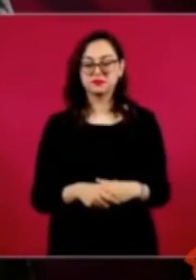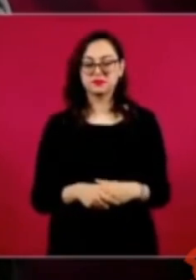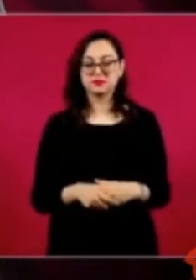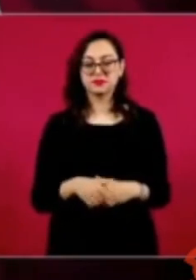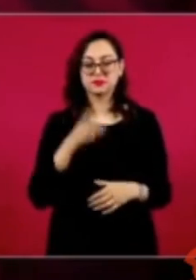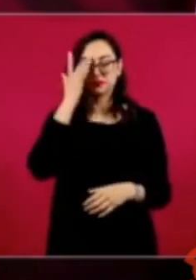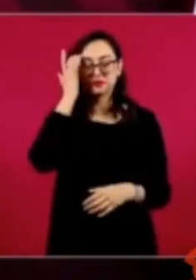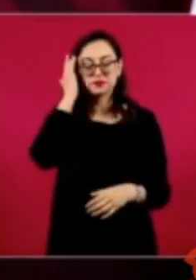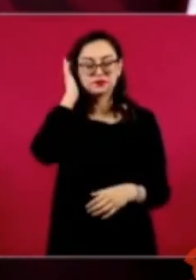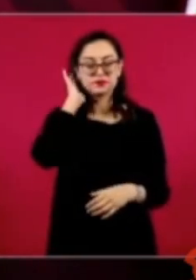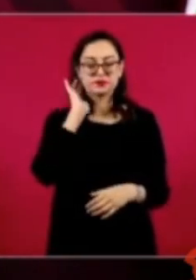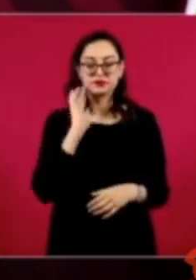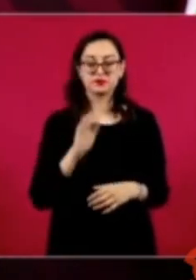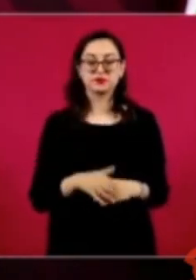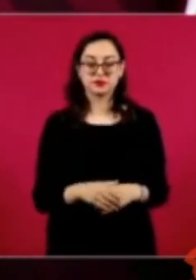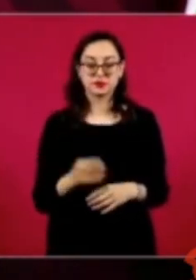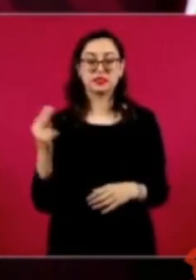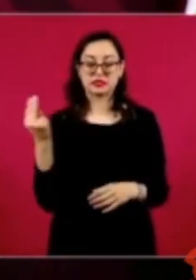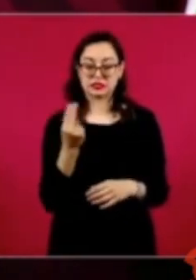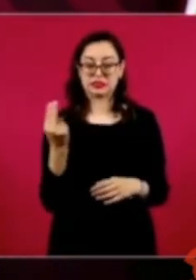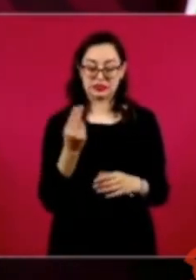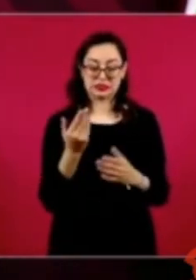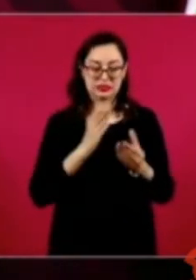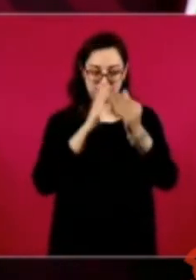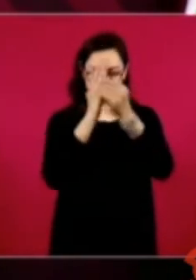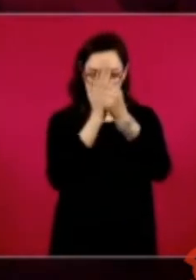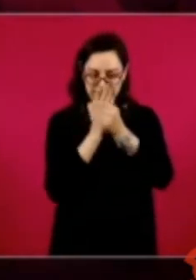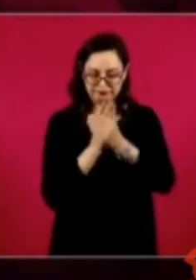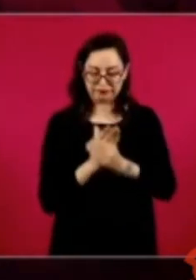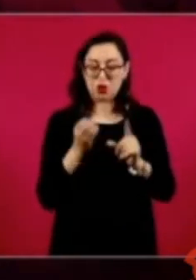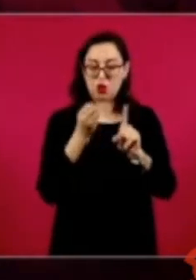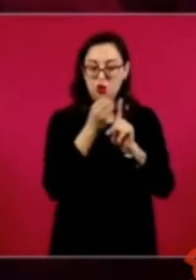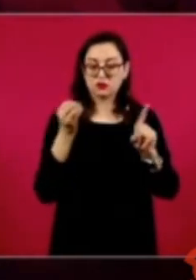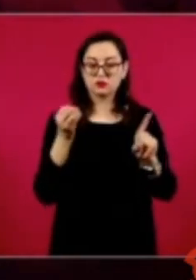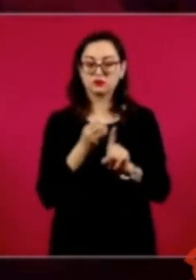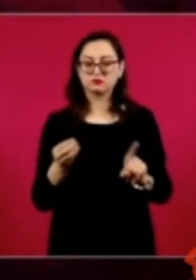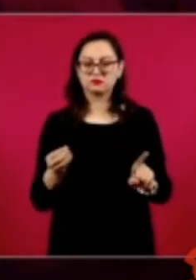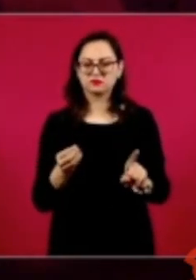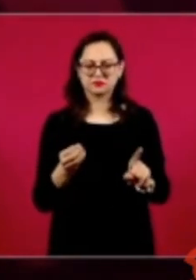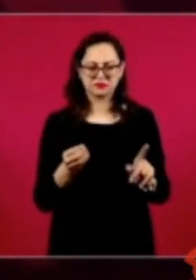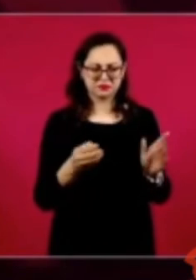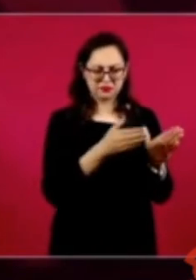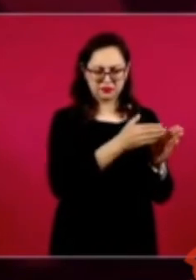de clasificación de trabajo. Y de repente lo pararon.